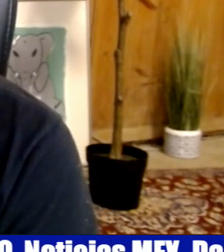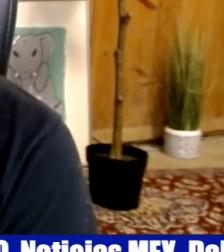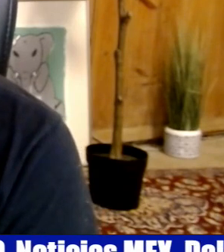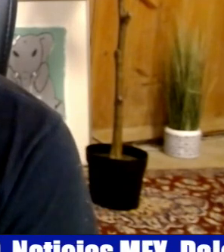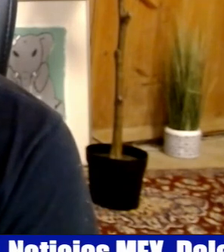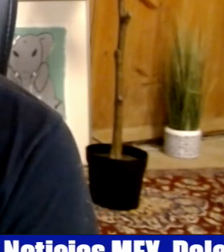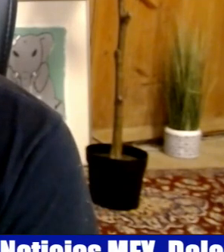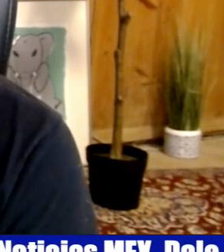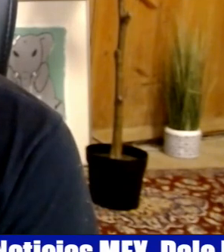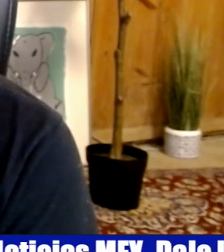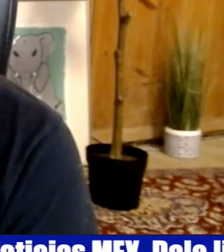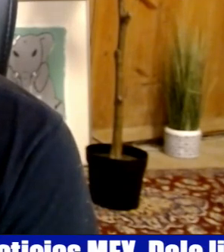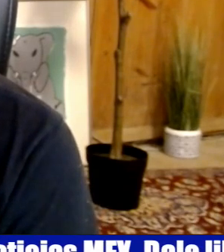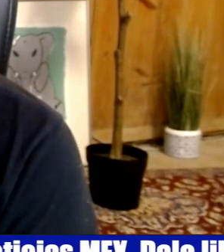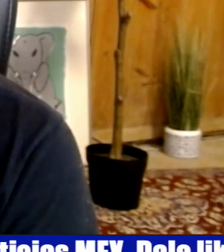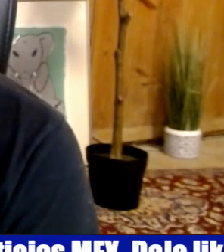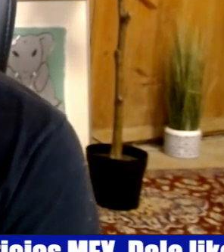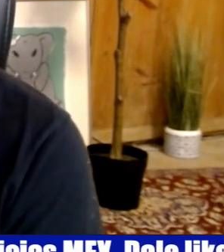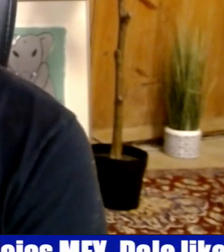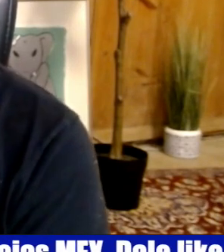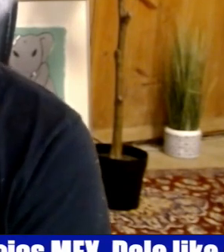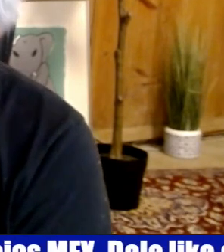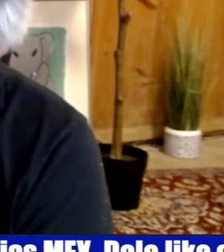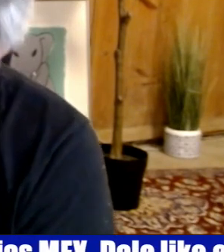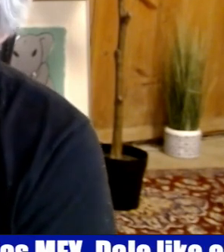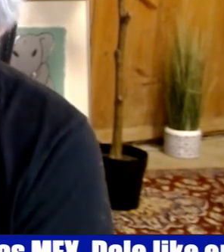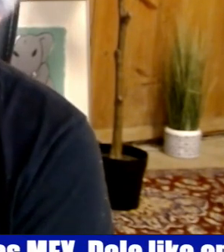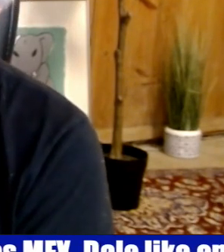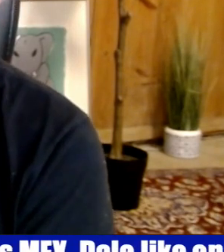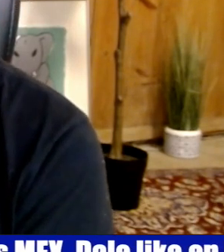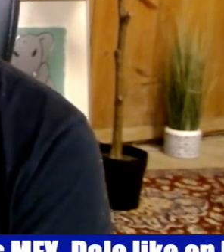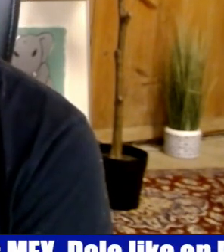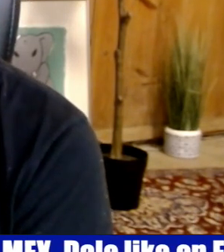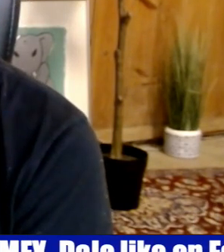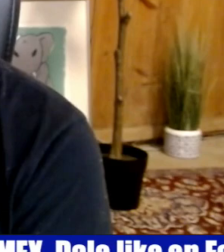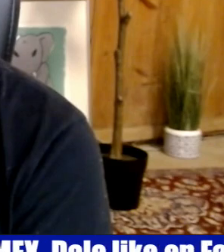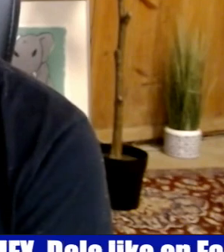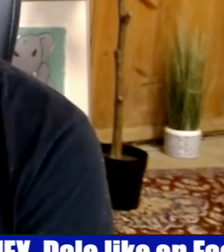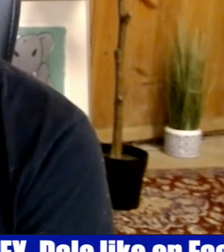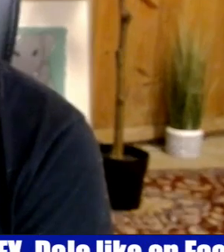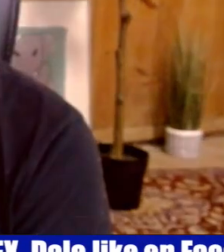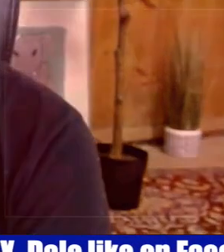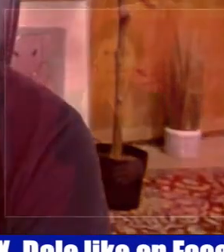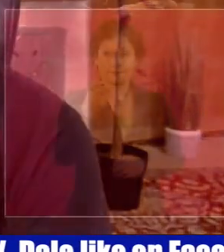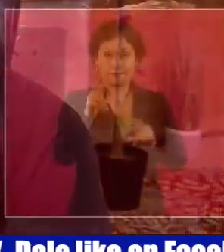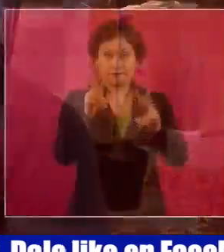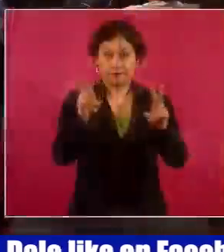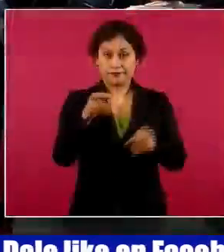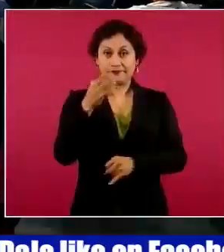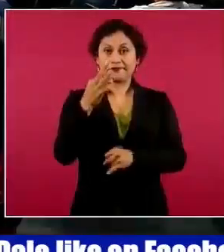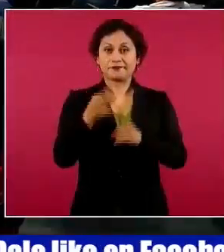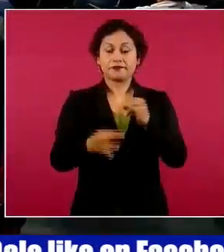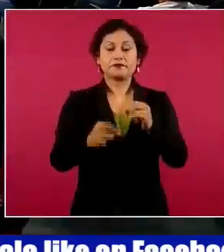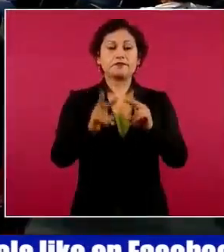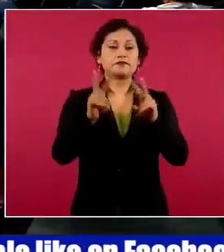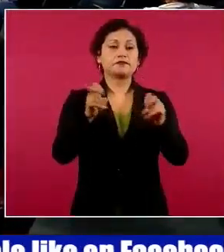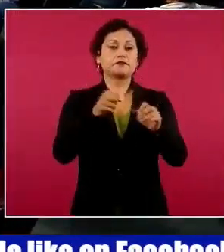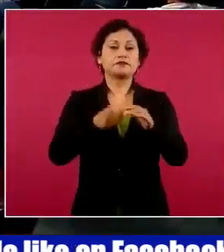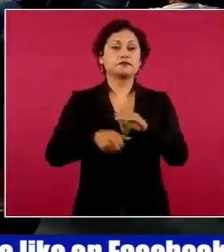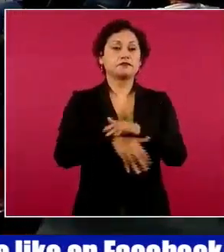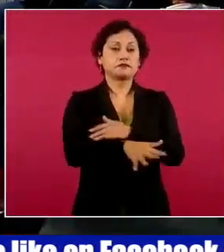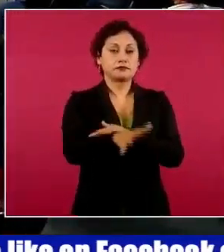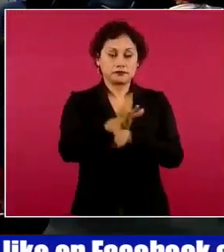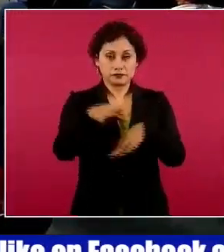Le cuestionó que si se tuvo conocimiento de que sí hubo un contrato que hablaba del uso de estos métodos, pues asegura